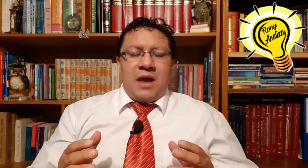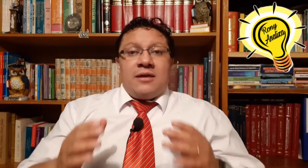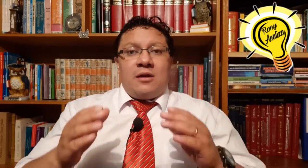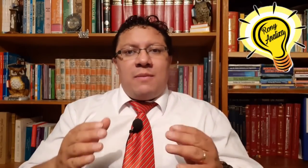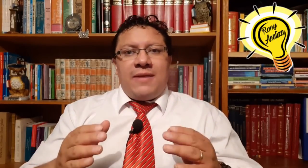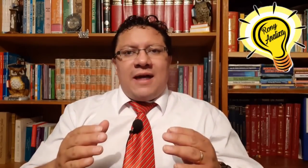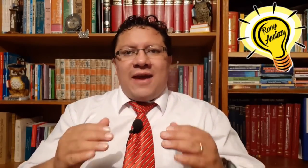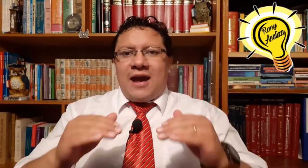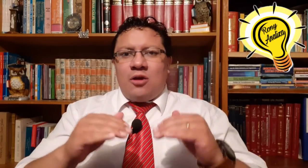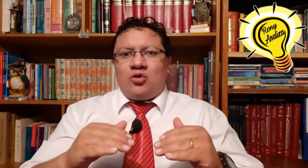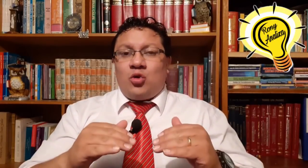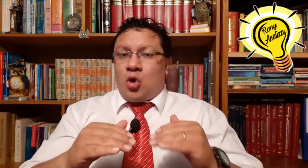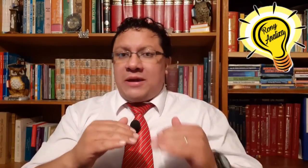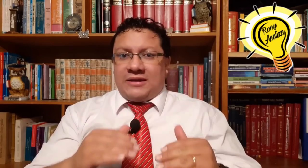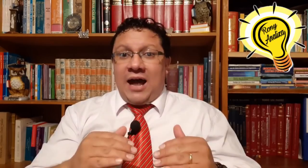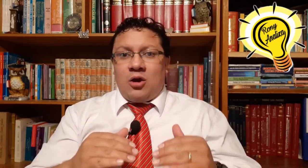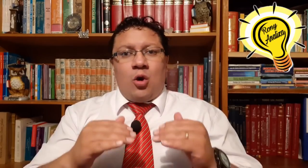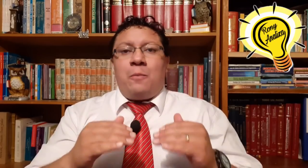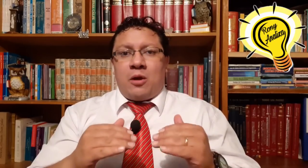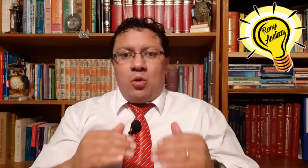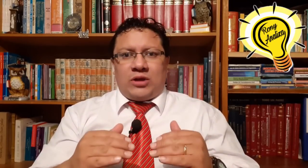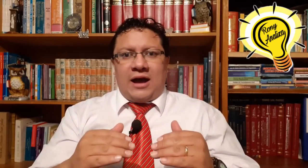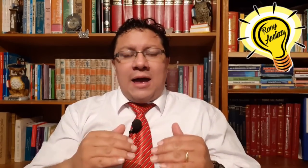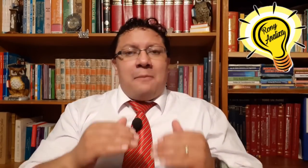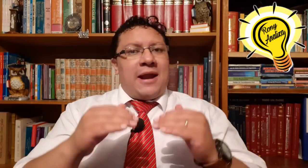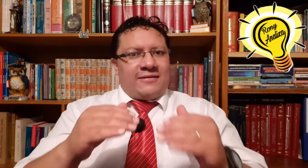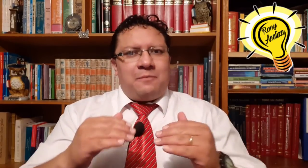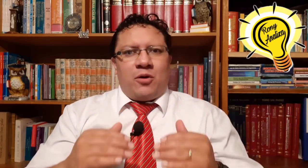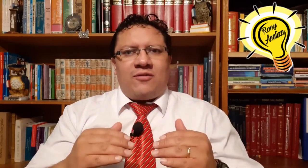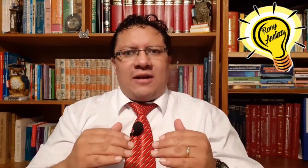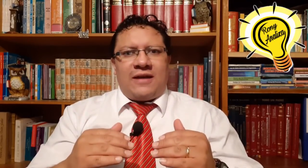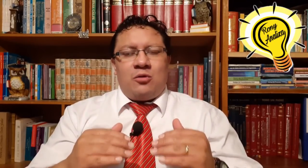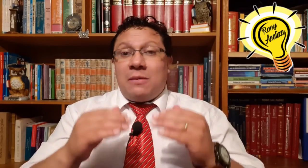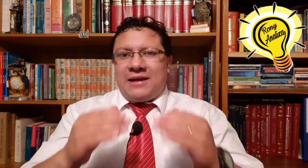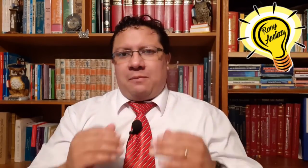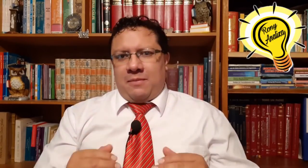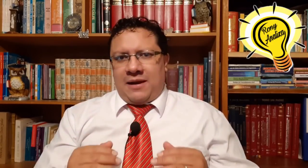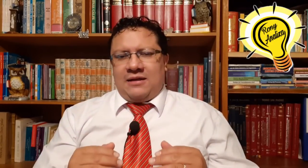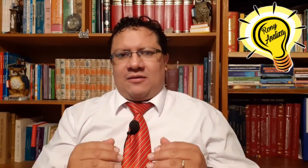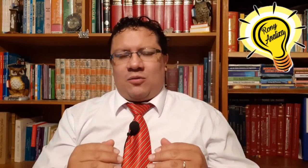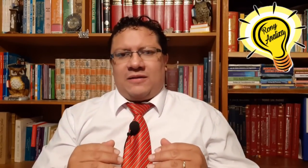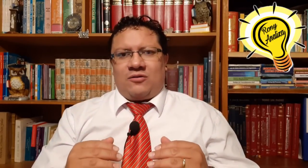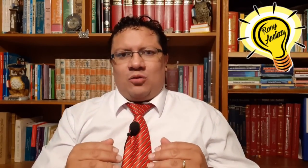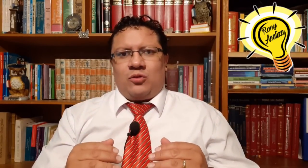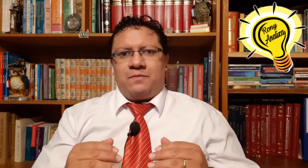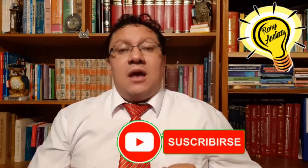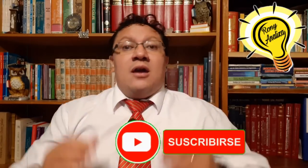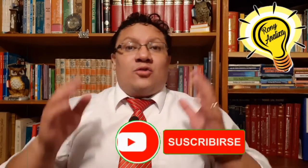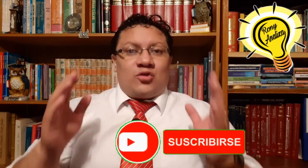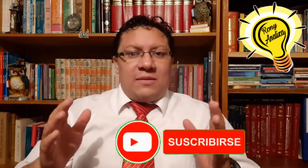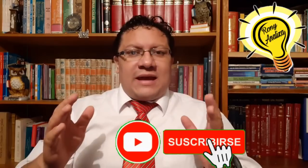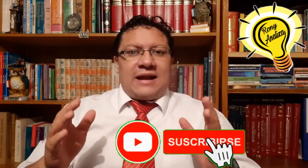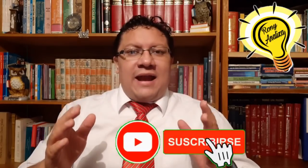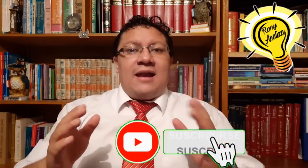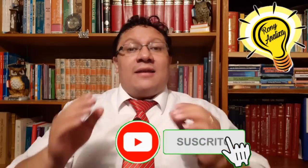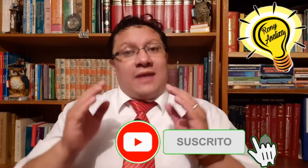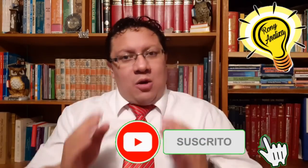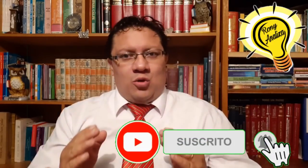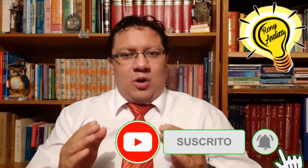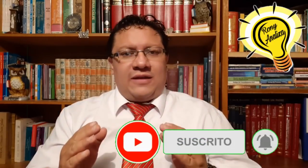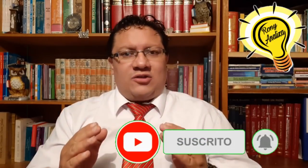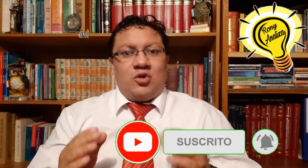mundo. De igual manera, déjanos tu comentario o pregunta para así poder realizar un debate permanente sobre este asunto. Suscríbete al